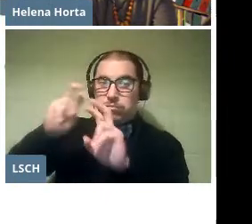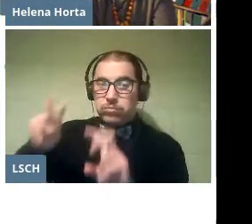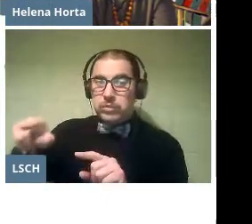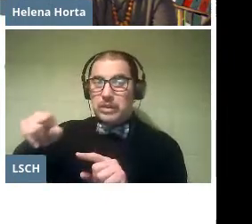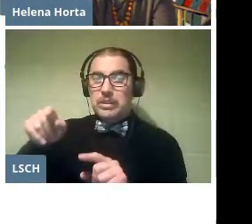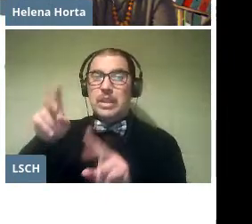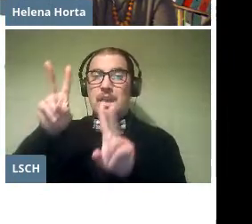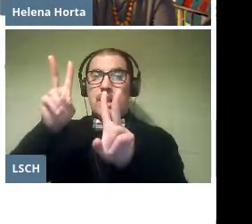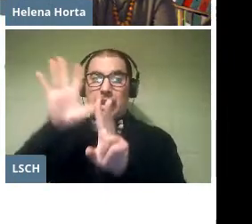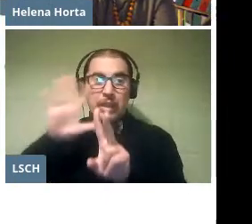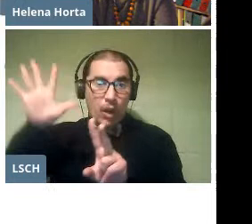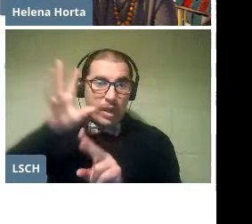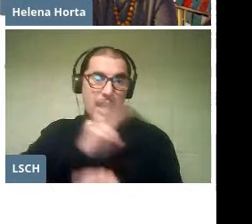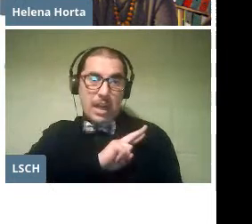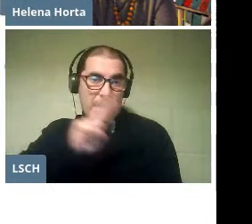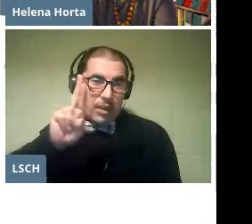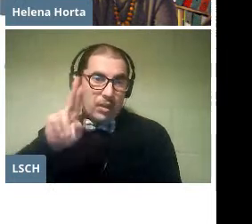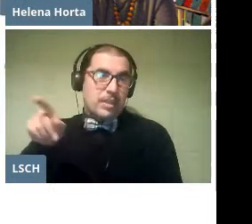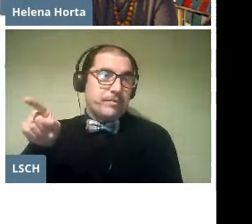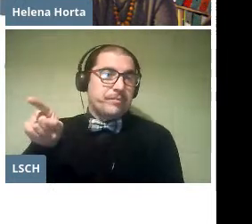religiosos sí fueron